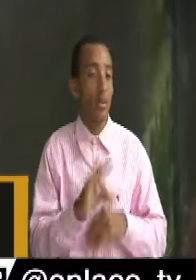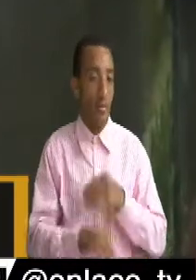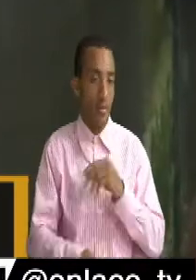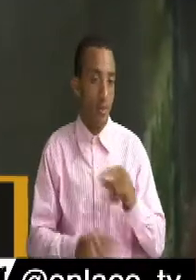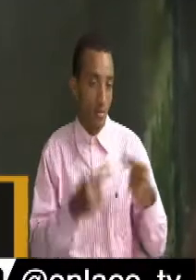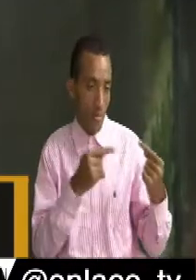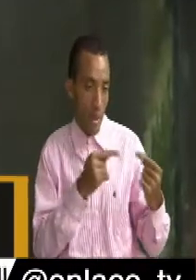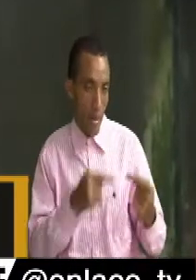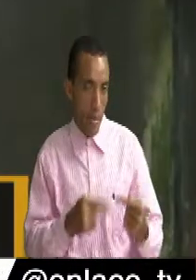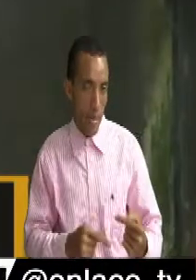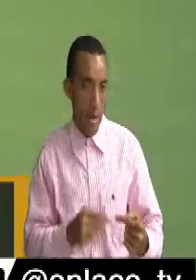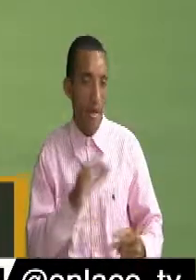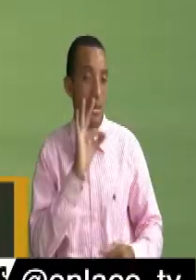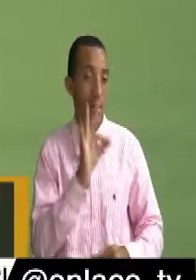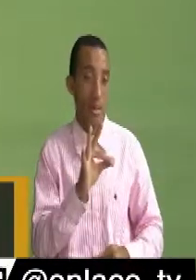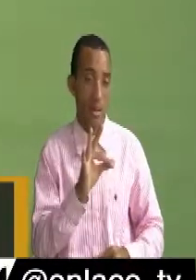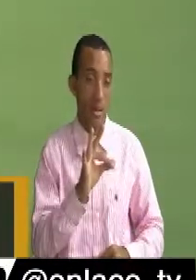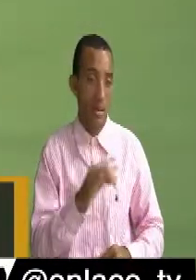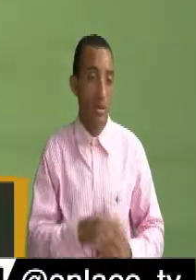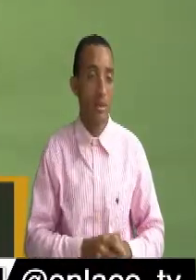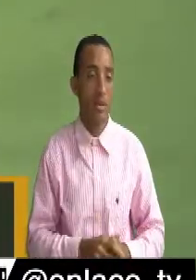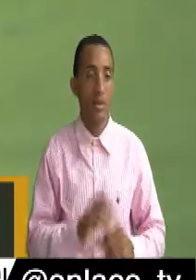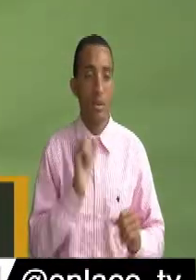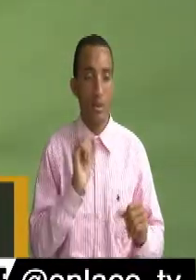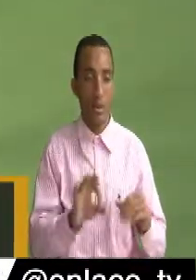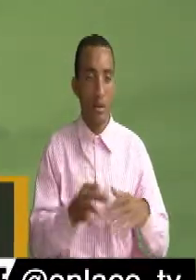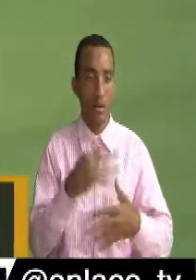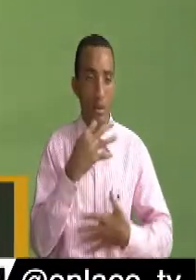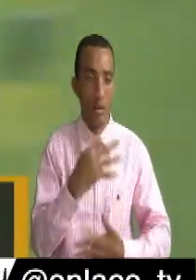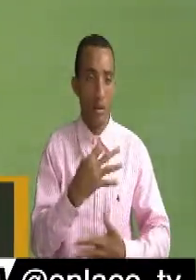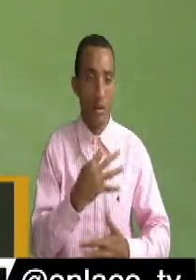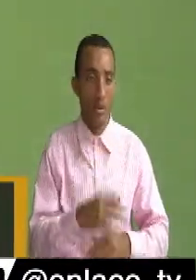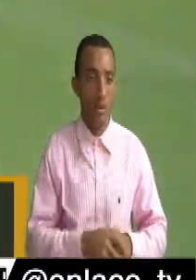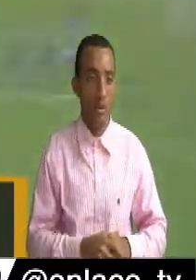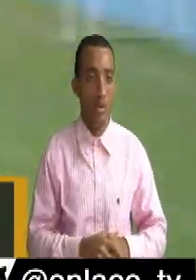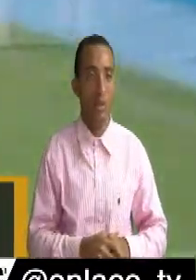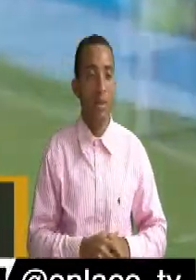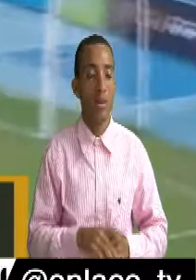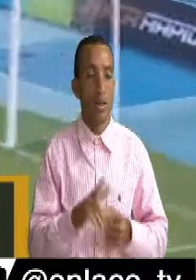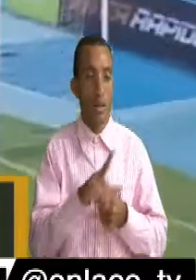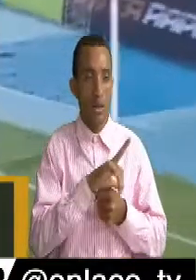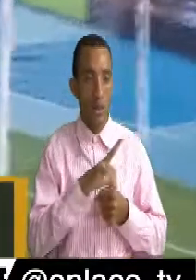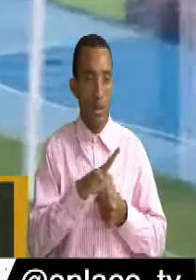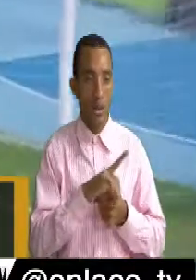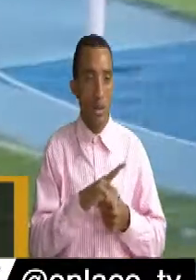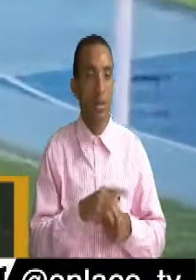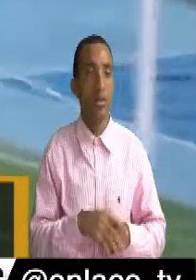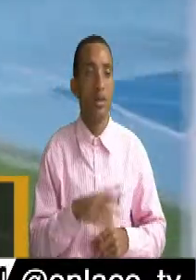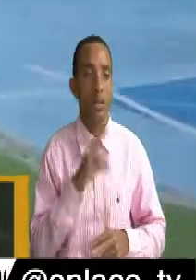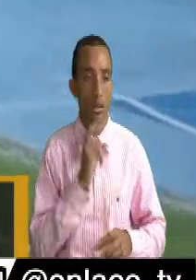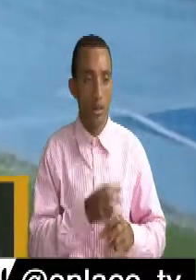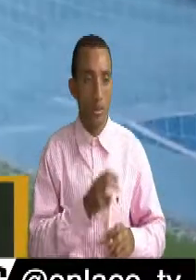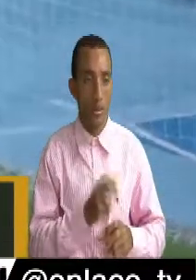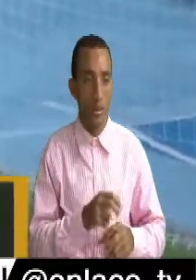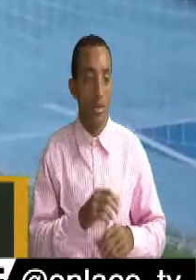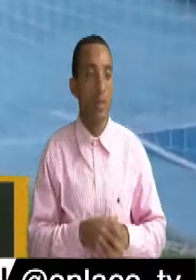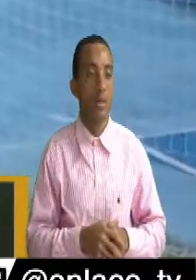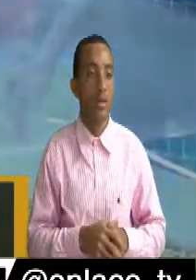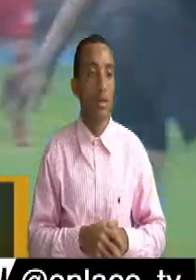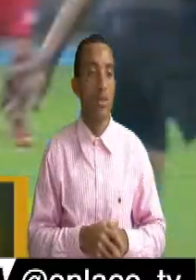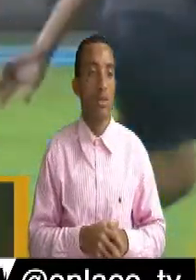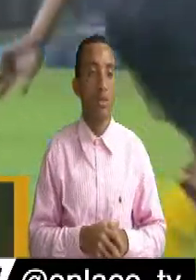que darla toda pues si queremos participar entre los 8. Igual que el local es fuerte, son muy habilidosos de la mitad hacia